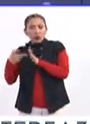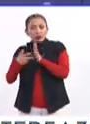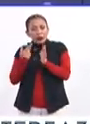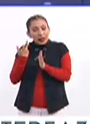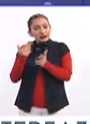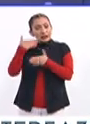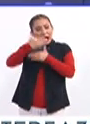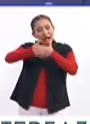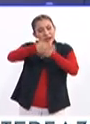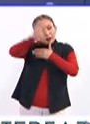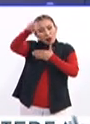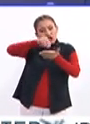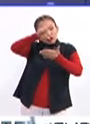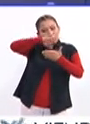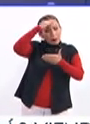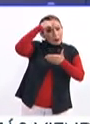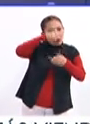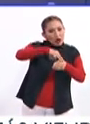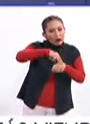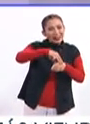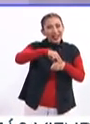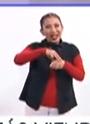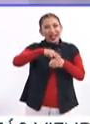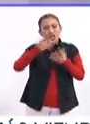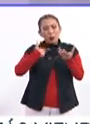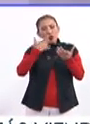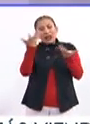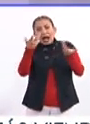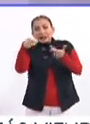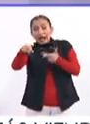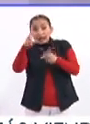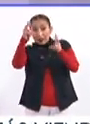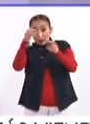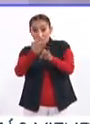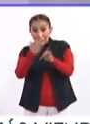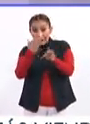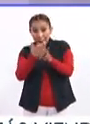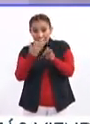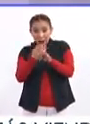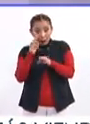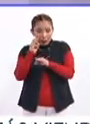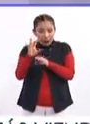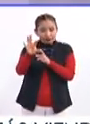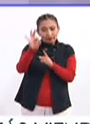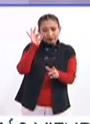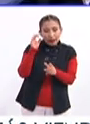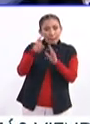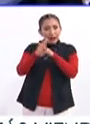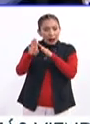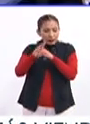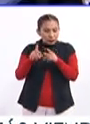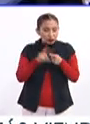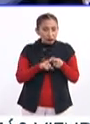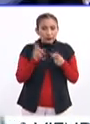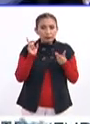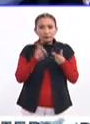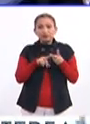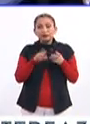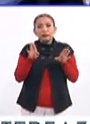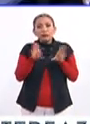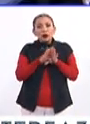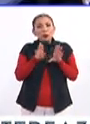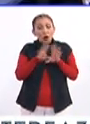retomar estos archivos, esta memoria y pues los temas que están ahorita en la coyuntura, como por ejemplo la migración, y